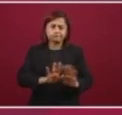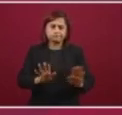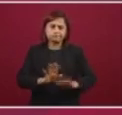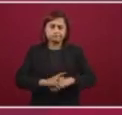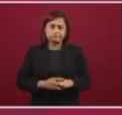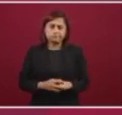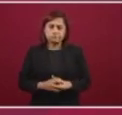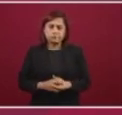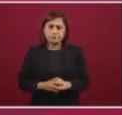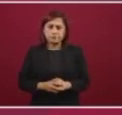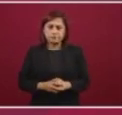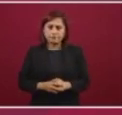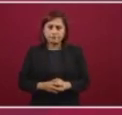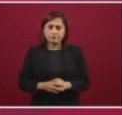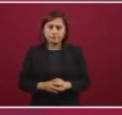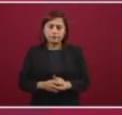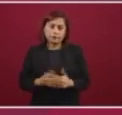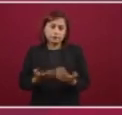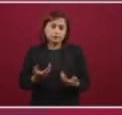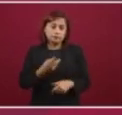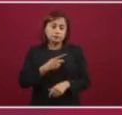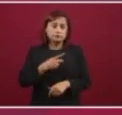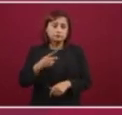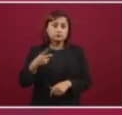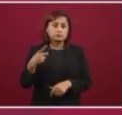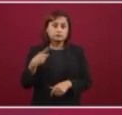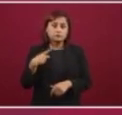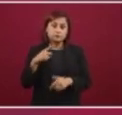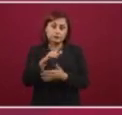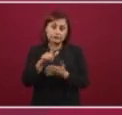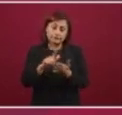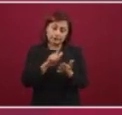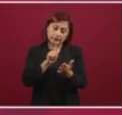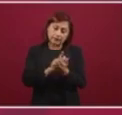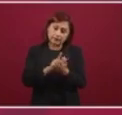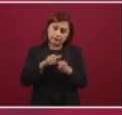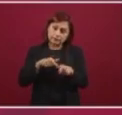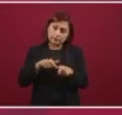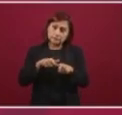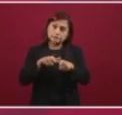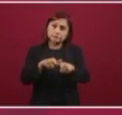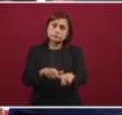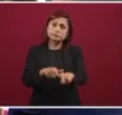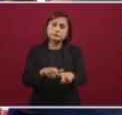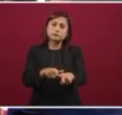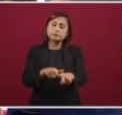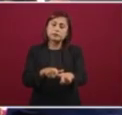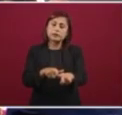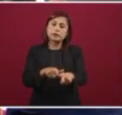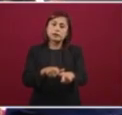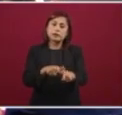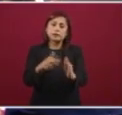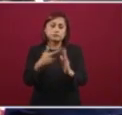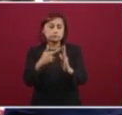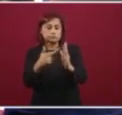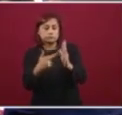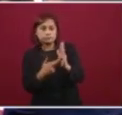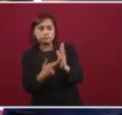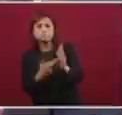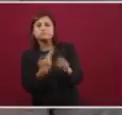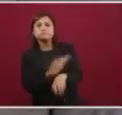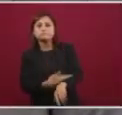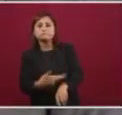tienen que seguirse manteniendo las mismas leyes y los procedimientos. Tampoco es, a